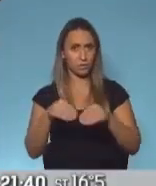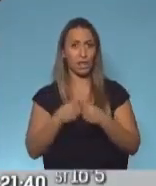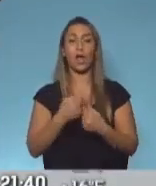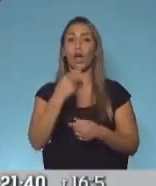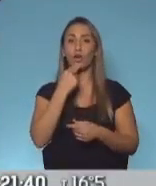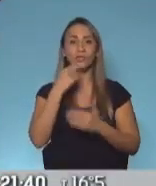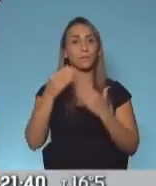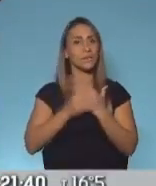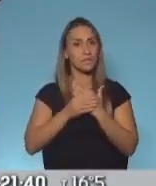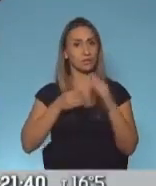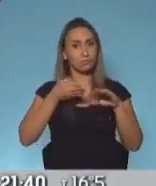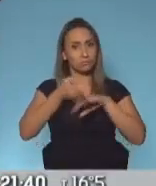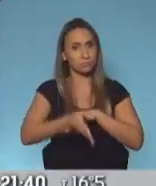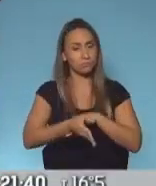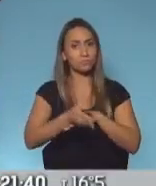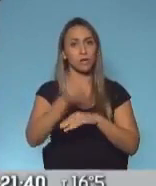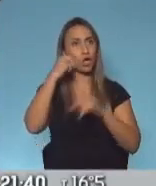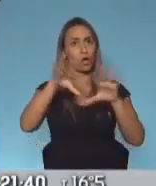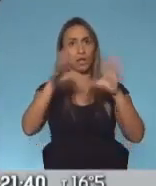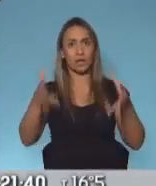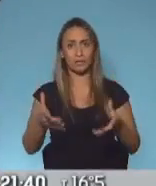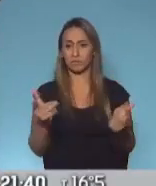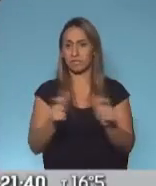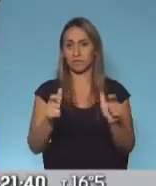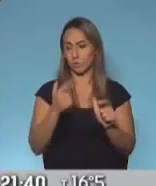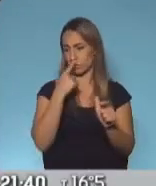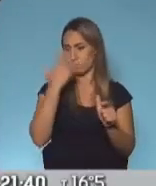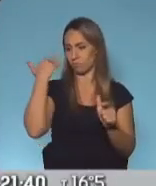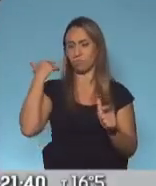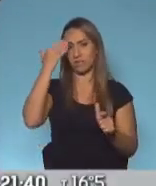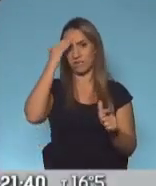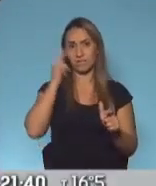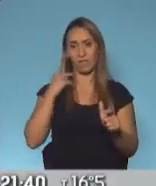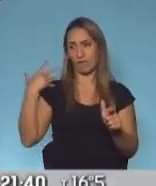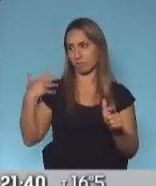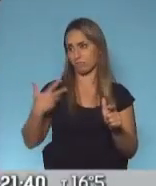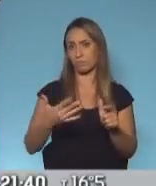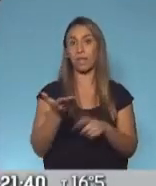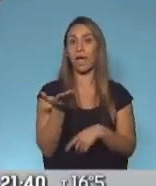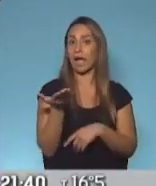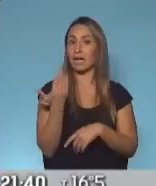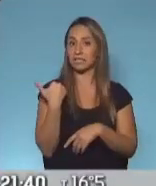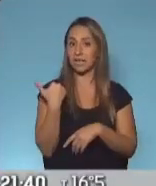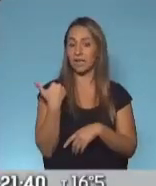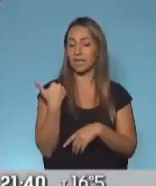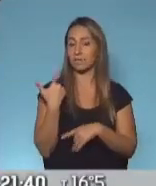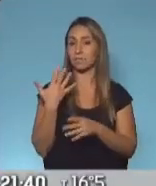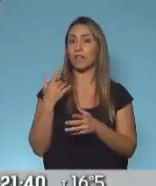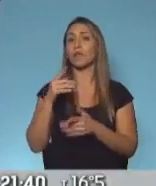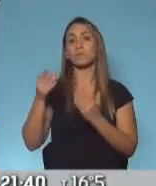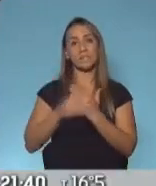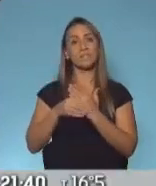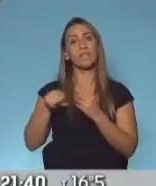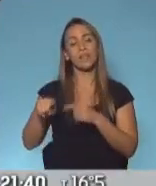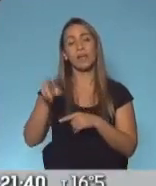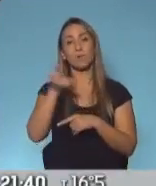Congreso a través de las sesiones informativas en los últimos 15 días. Ayer la ministra de Mujer, pero a lo largo de los